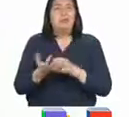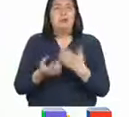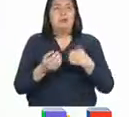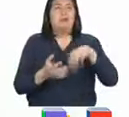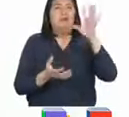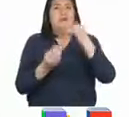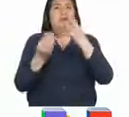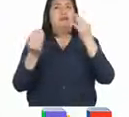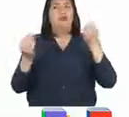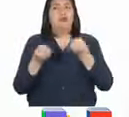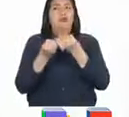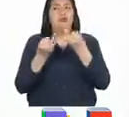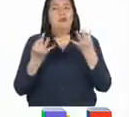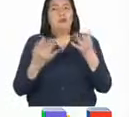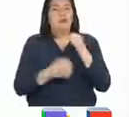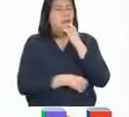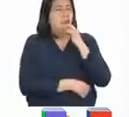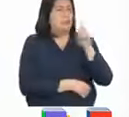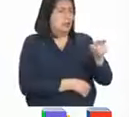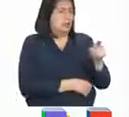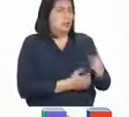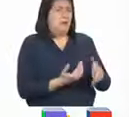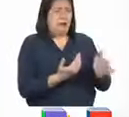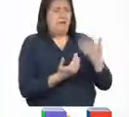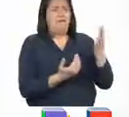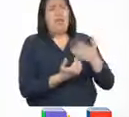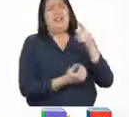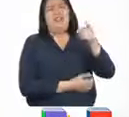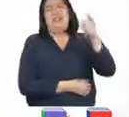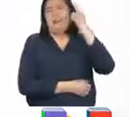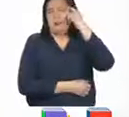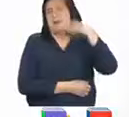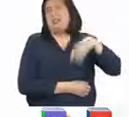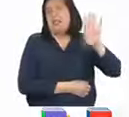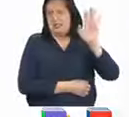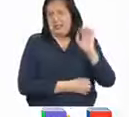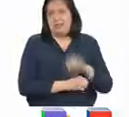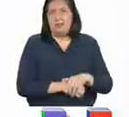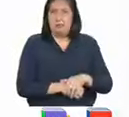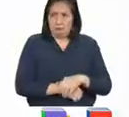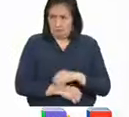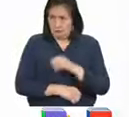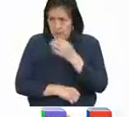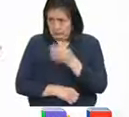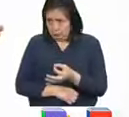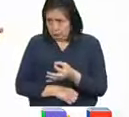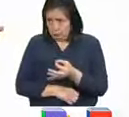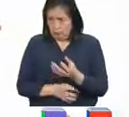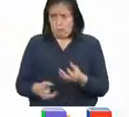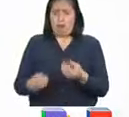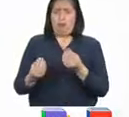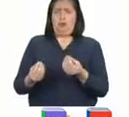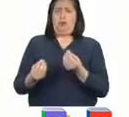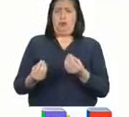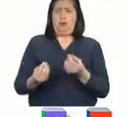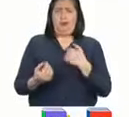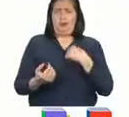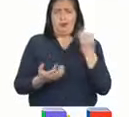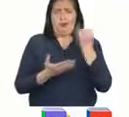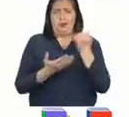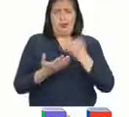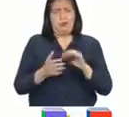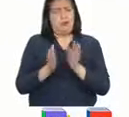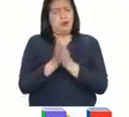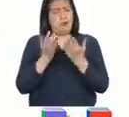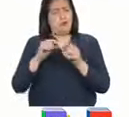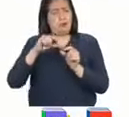tenemos cantidades muy grandes. Pues es mucho más fácil de lo que te imaginas. ¿Sí? ¿Pero cómo? No puedo dibujar